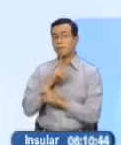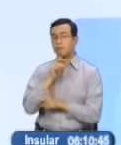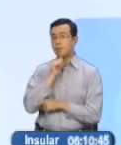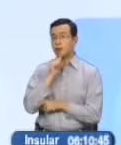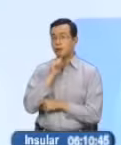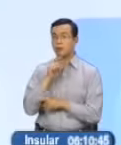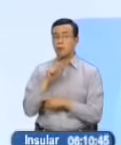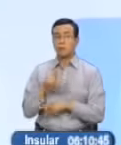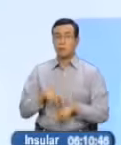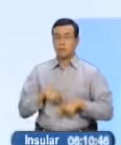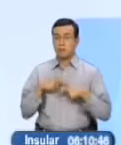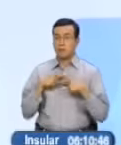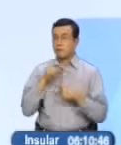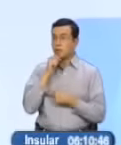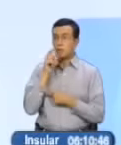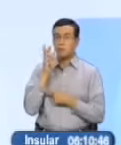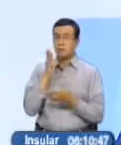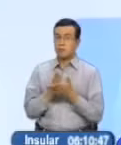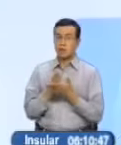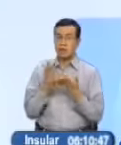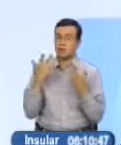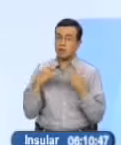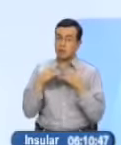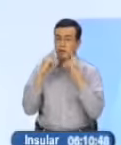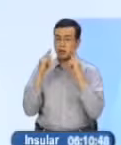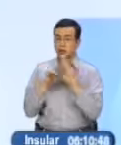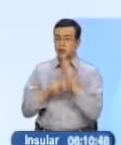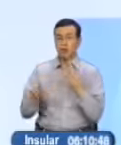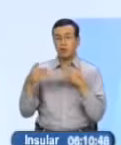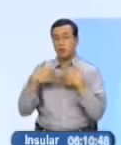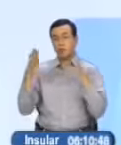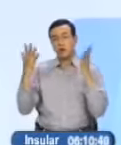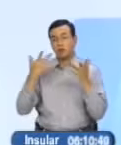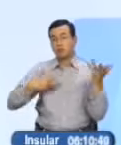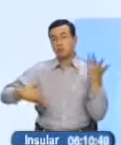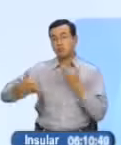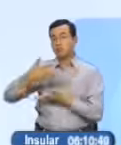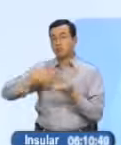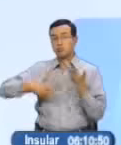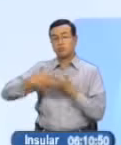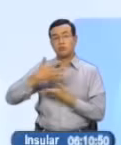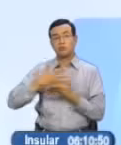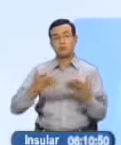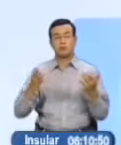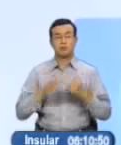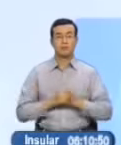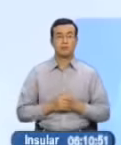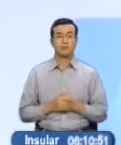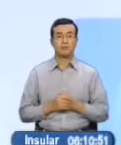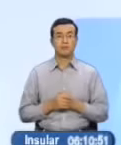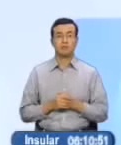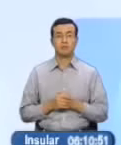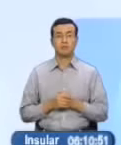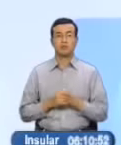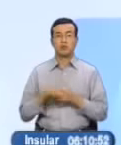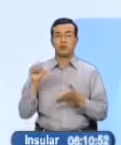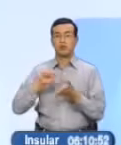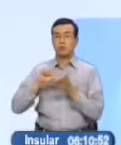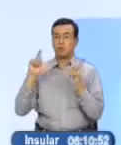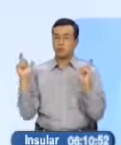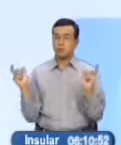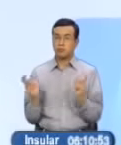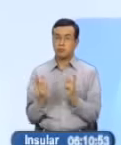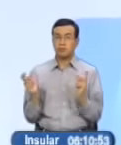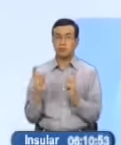La vida en los albergues deja de ser privado para hacer un espacio público. Como decimos nosotros, es una micro ciudad, y